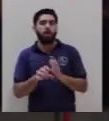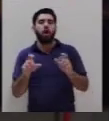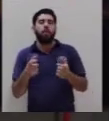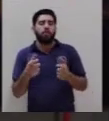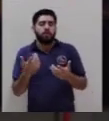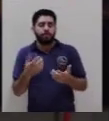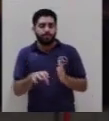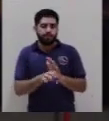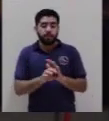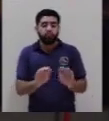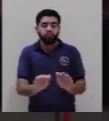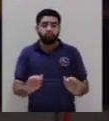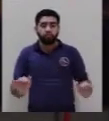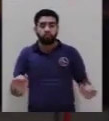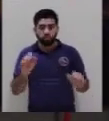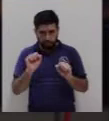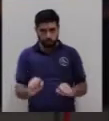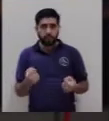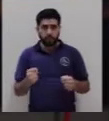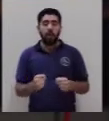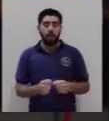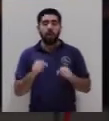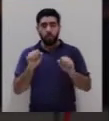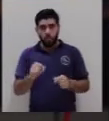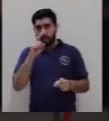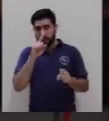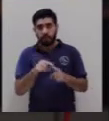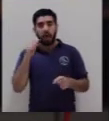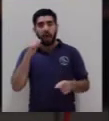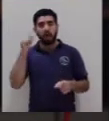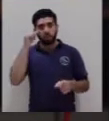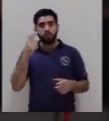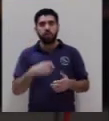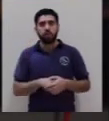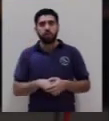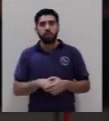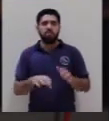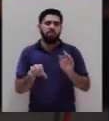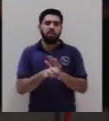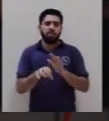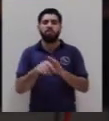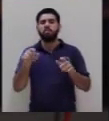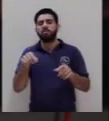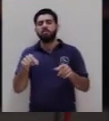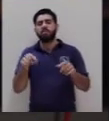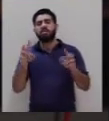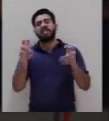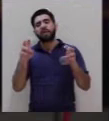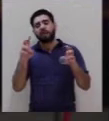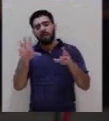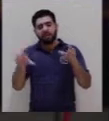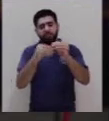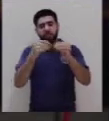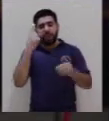¿cómo para...? Porque, por ejemplo, lo pueden hacer niños, lo pueden hacer adultos también. Exacto. ¿Qué tema se podría adaptar a un adulto, por ejemplo, y cómo le